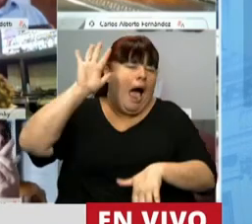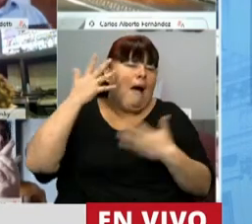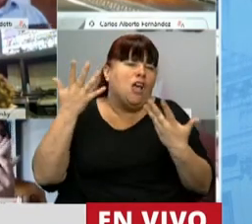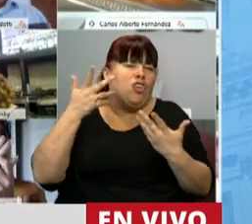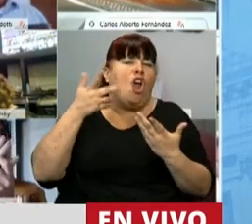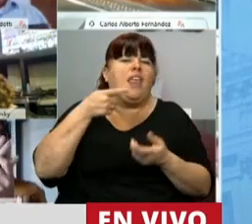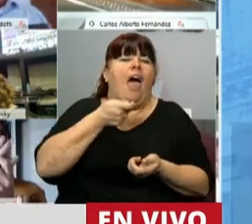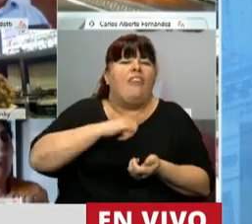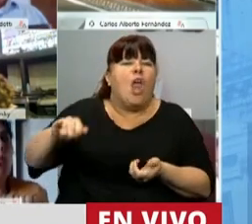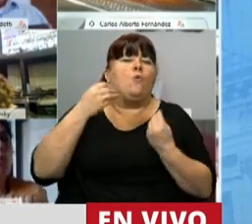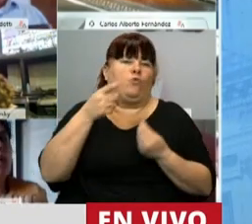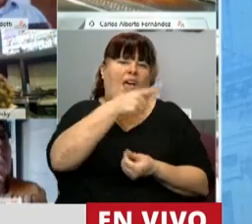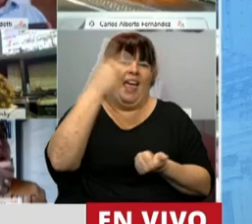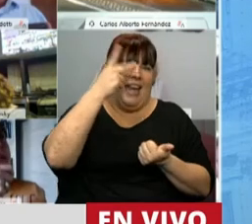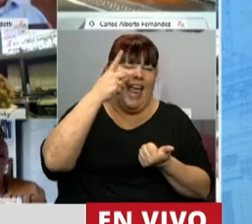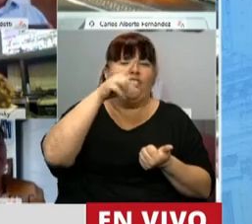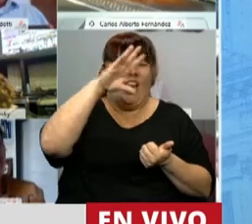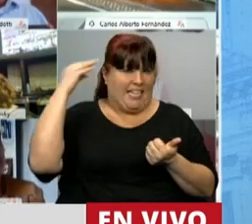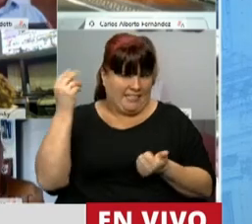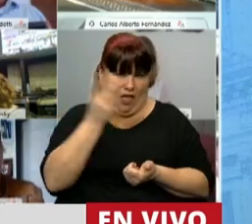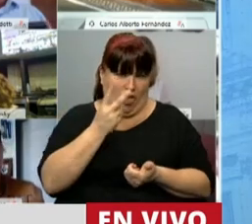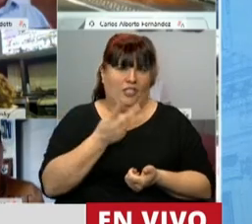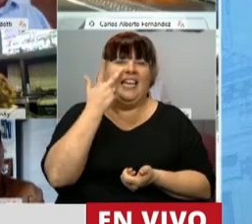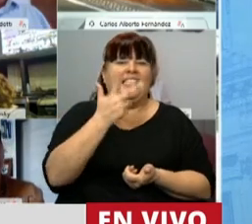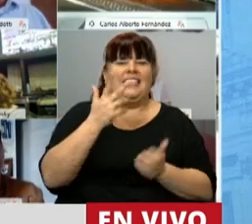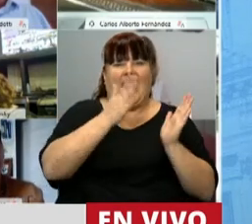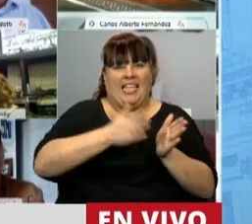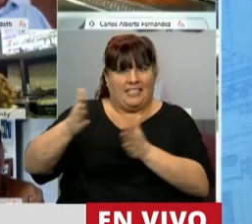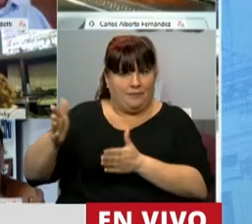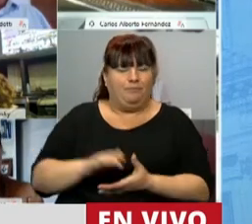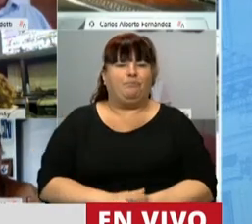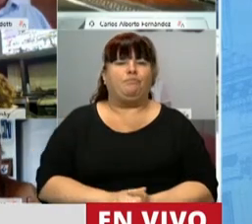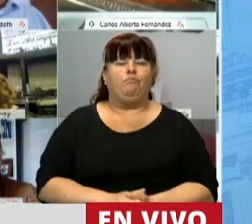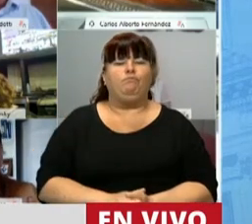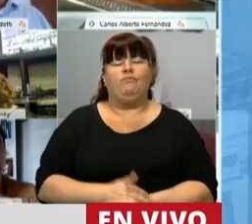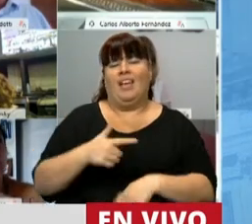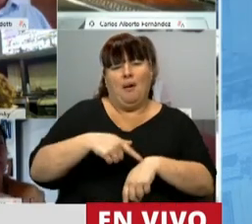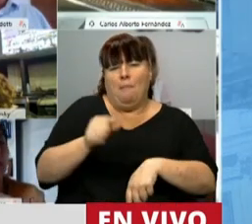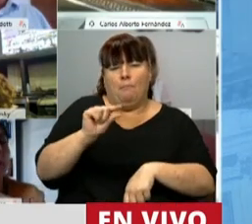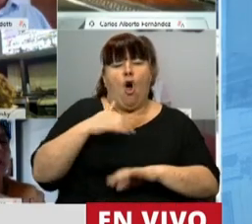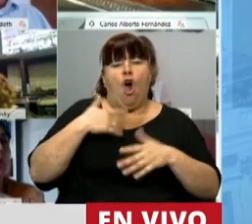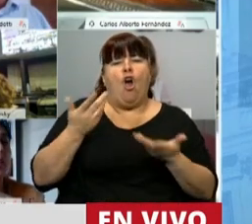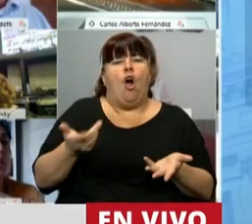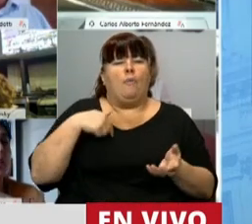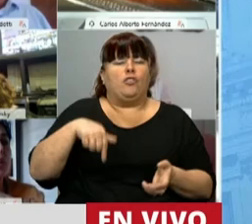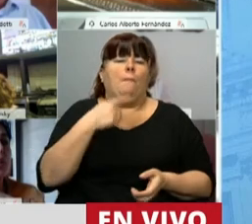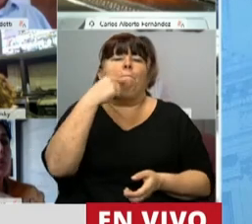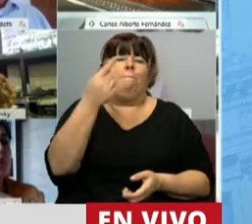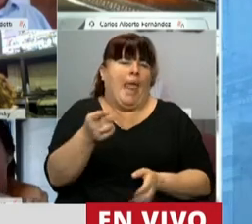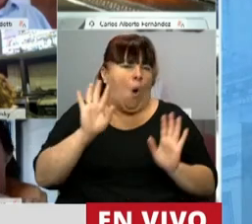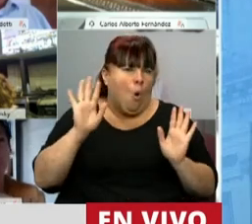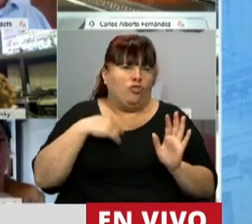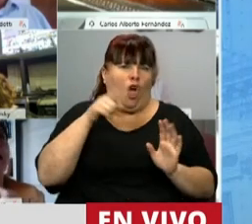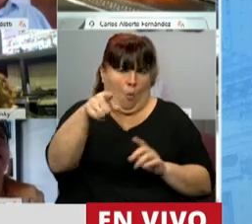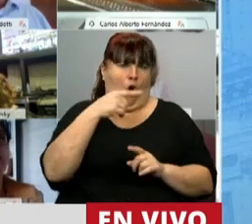de las gestiones de Néstor y Cristina Kirchner, tres administraciones. Como me queda poco tiempo, yo, presidente, es una pregunta retórica,